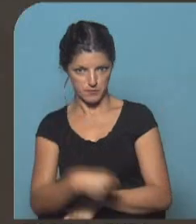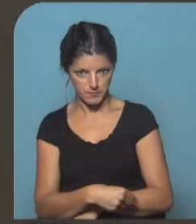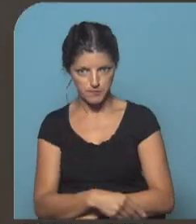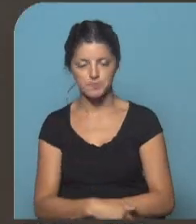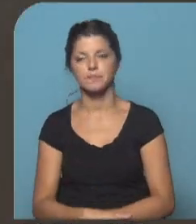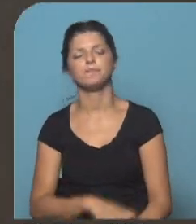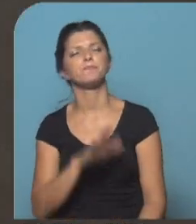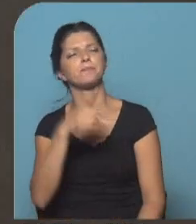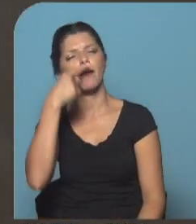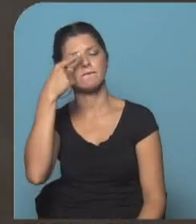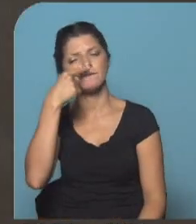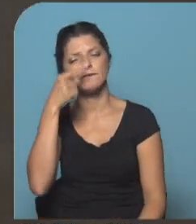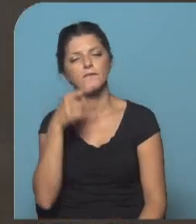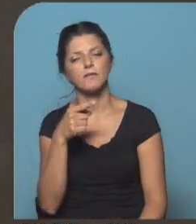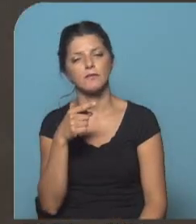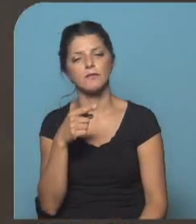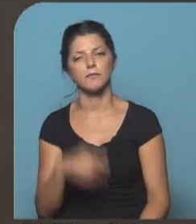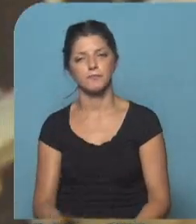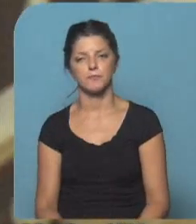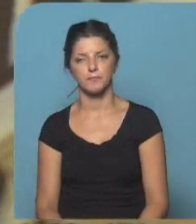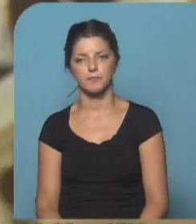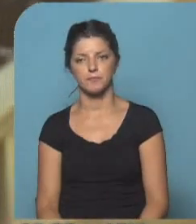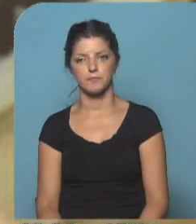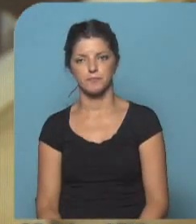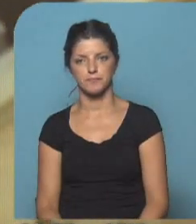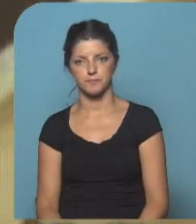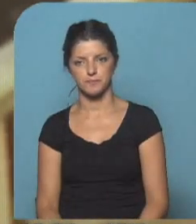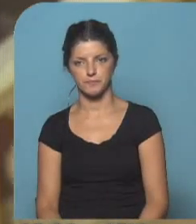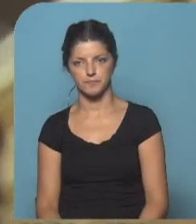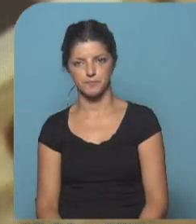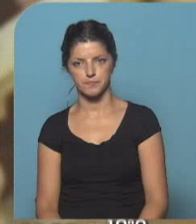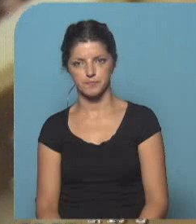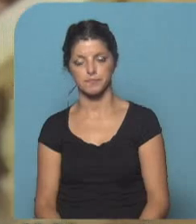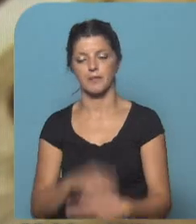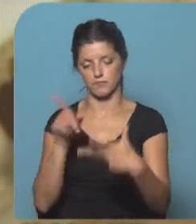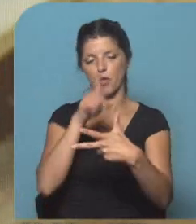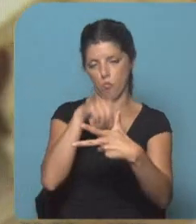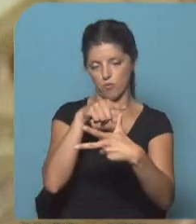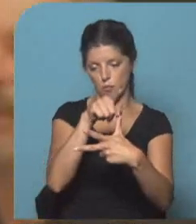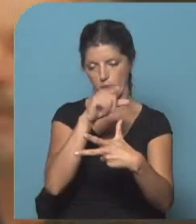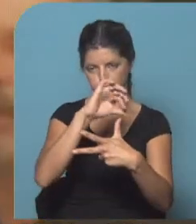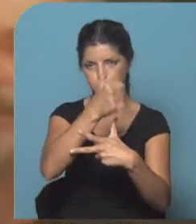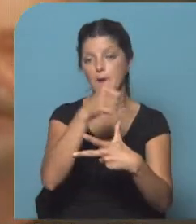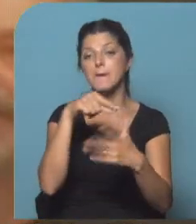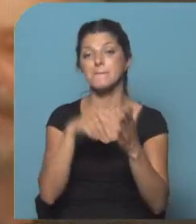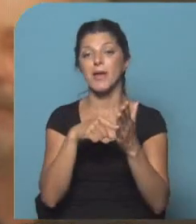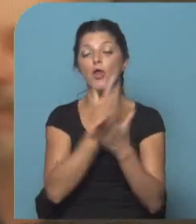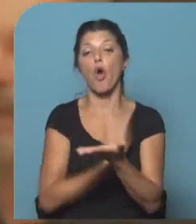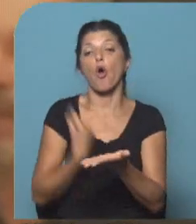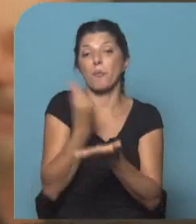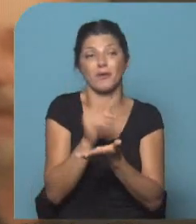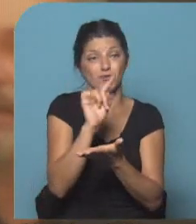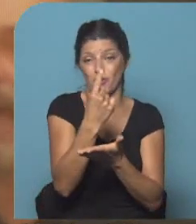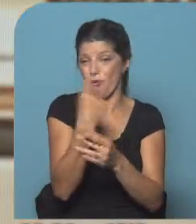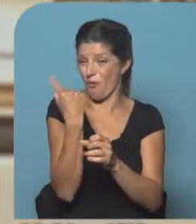es interesante, Raúl, me parece que tenemos que volver a aclarar, es que aunque ganó Ciudadanos, no va a poder conformar gobierno, y